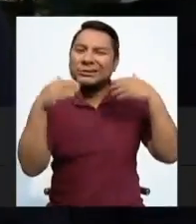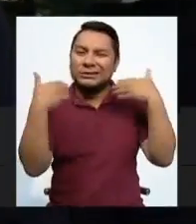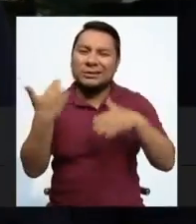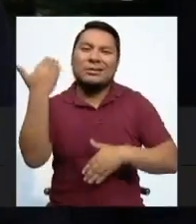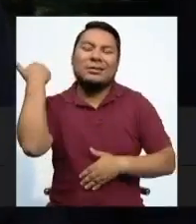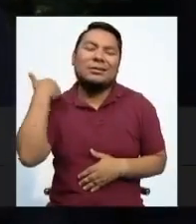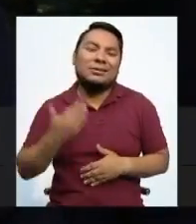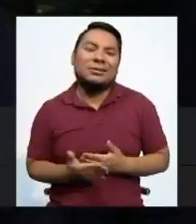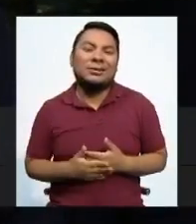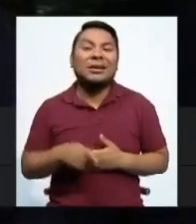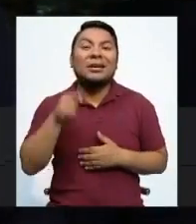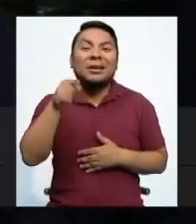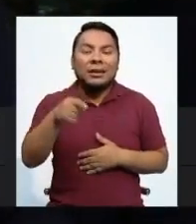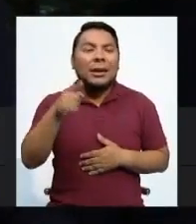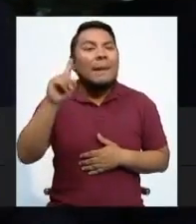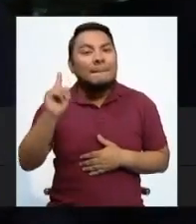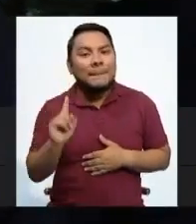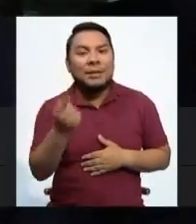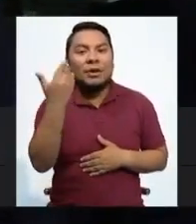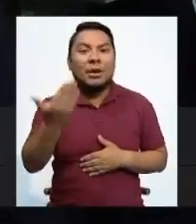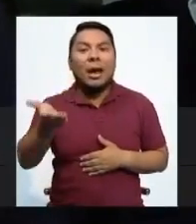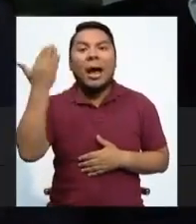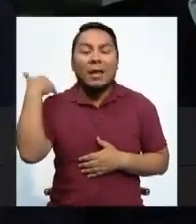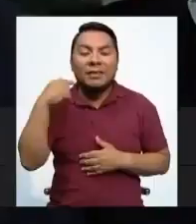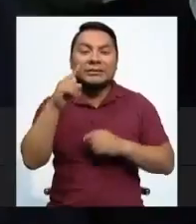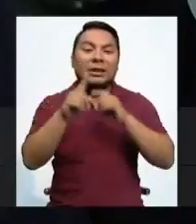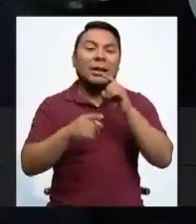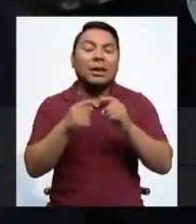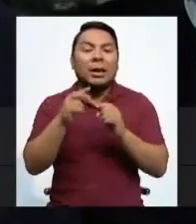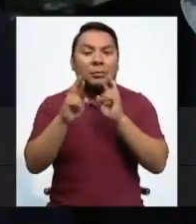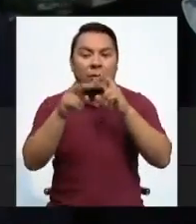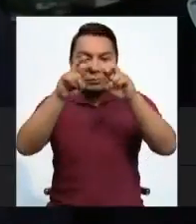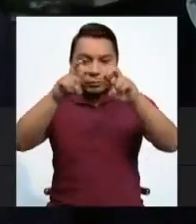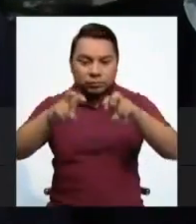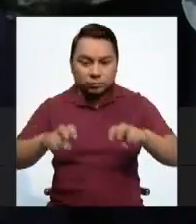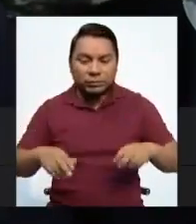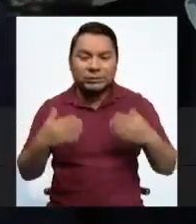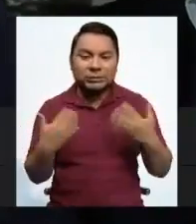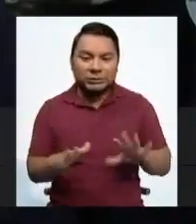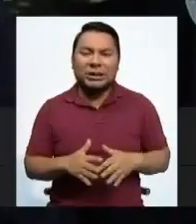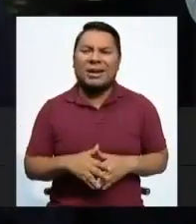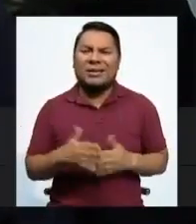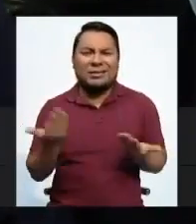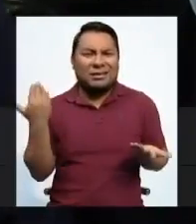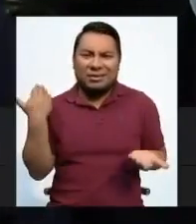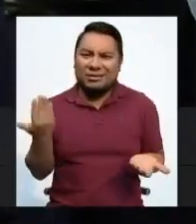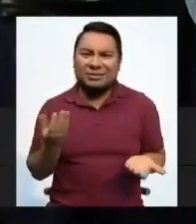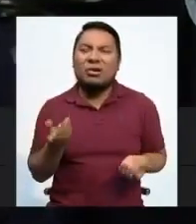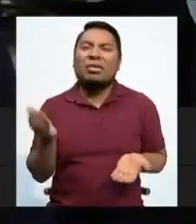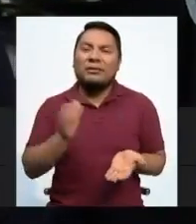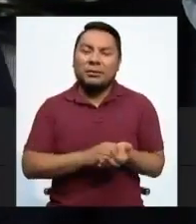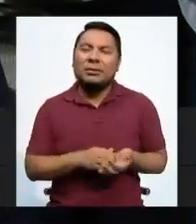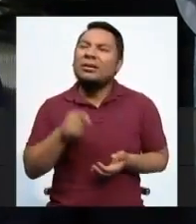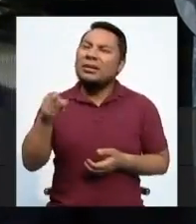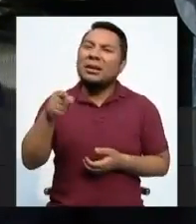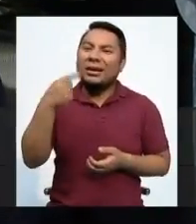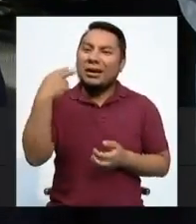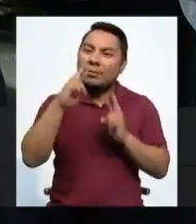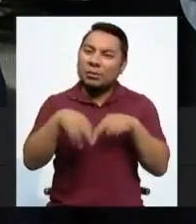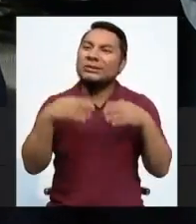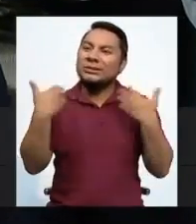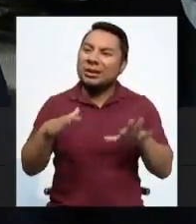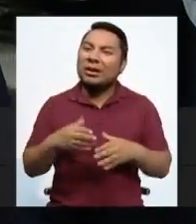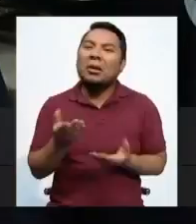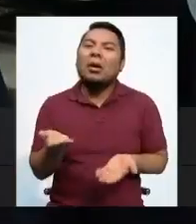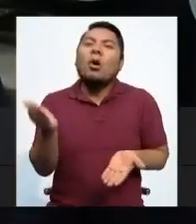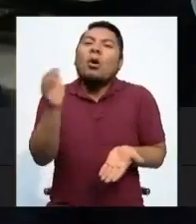cosas antes de lanzarse en el tipo de afirmaciones, ¿no? Si ya están respondidas, entonces, ¿por qué esa intención del colectivo, de ciertos sectores? Pregúntele usted a